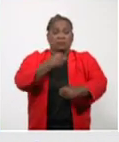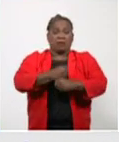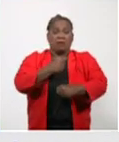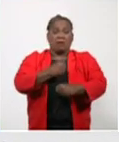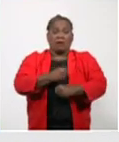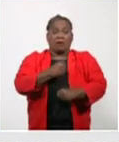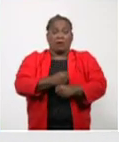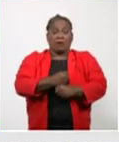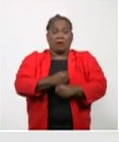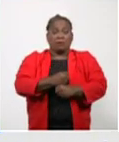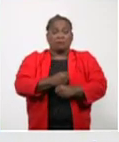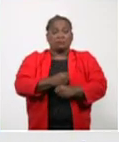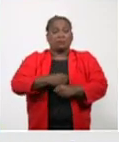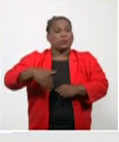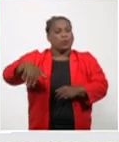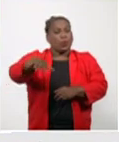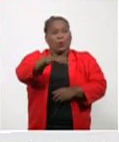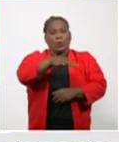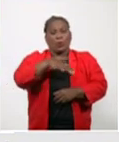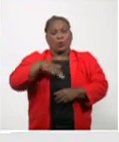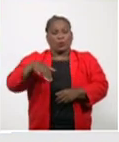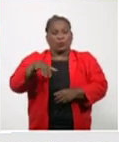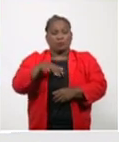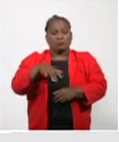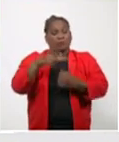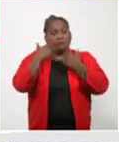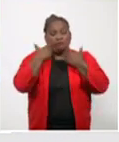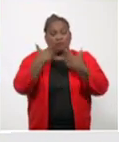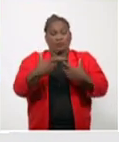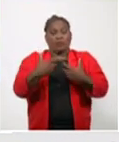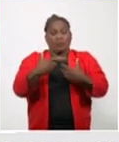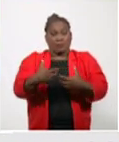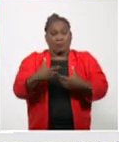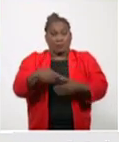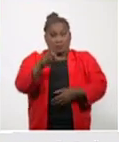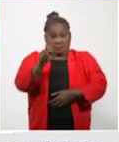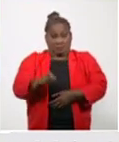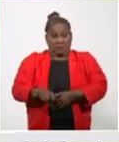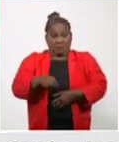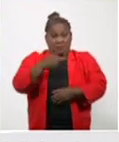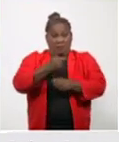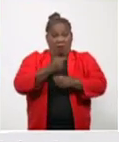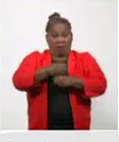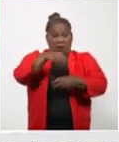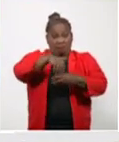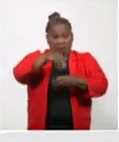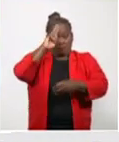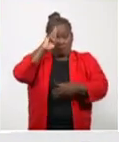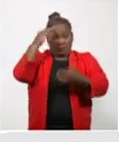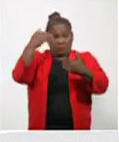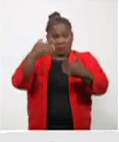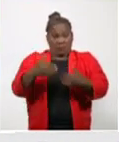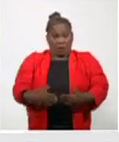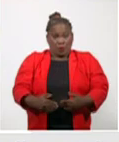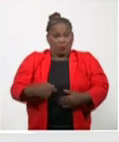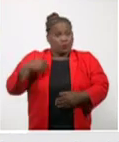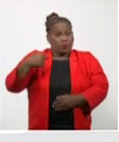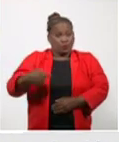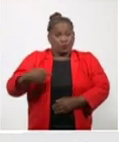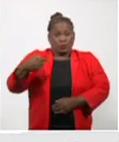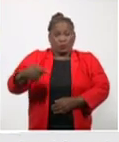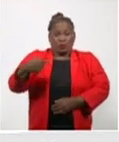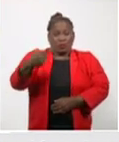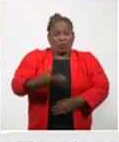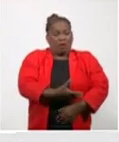de todos, pero fundamentalmente el personal de salud, que cada vez se esfuerza más por